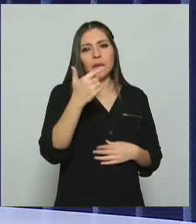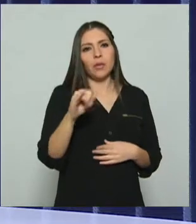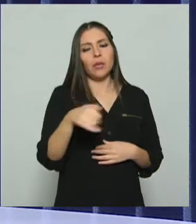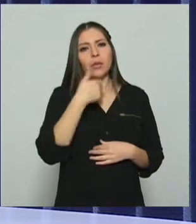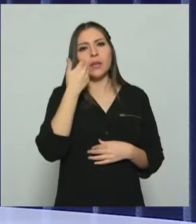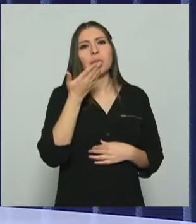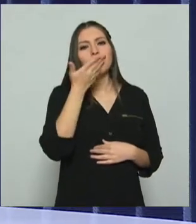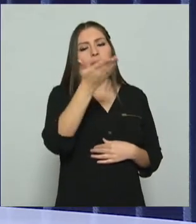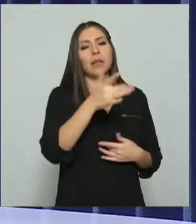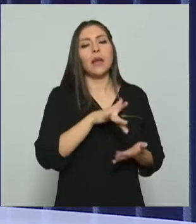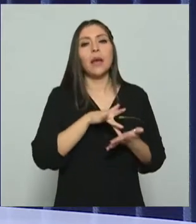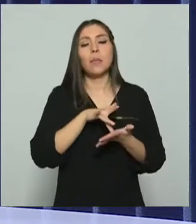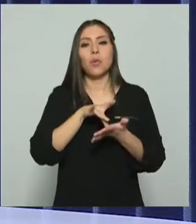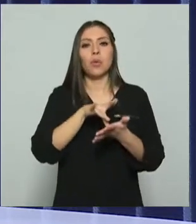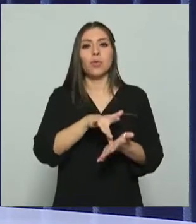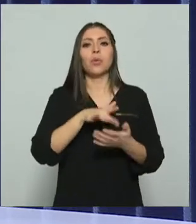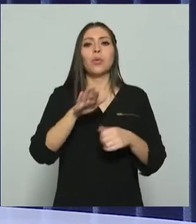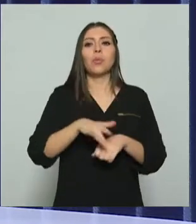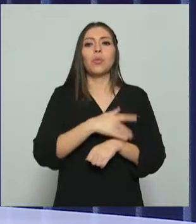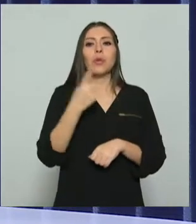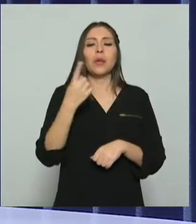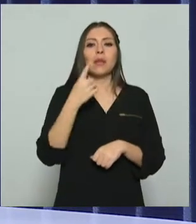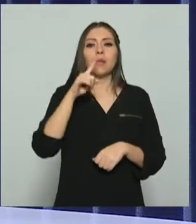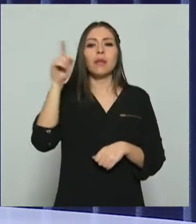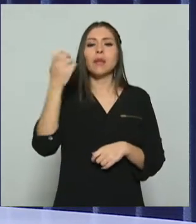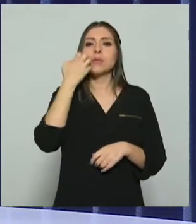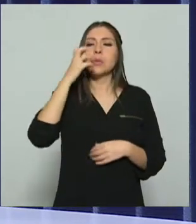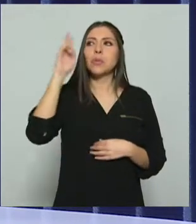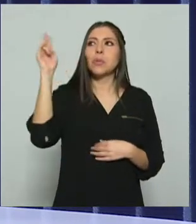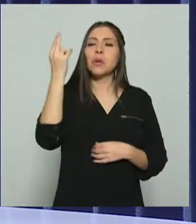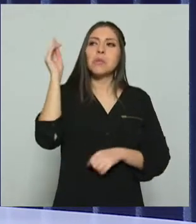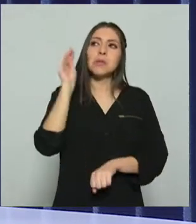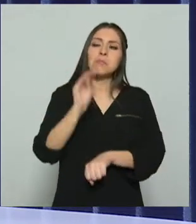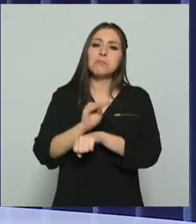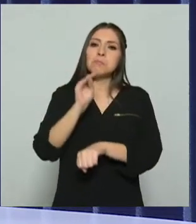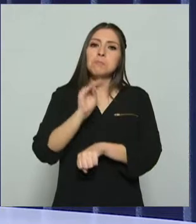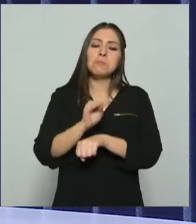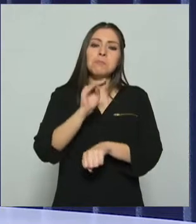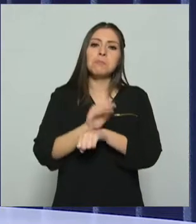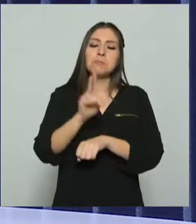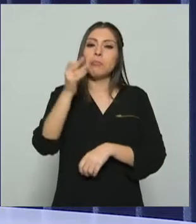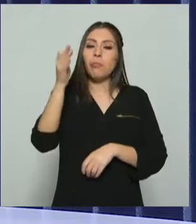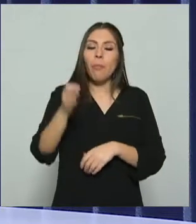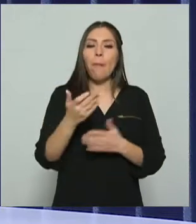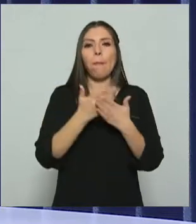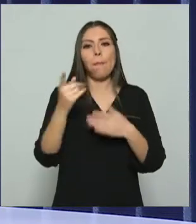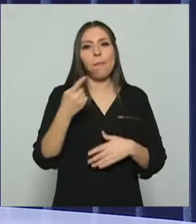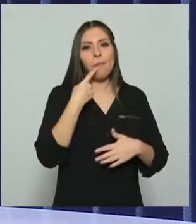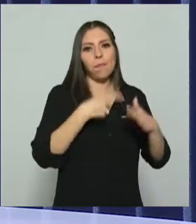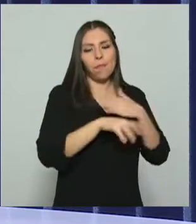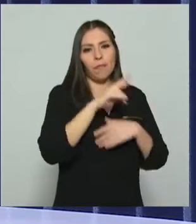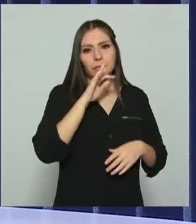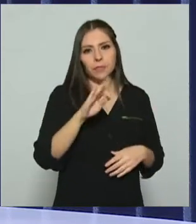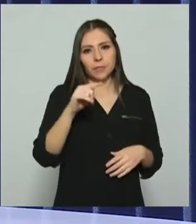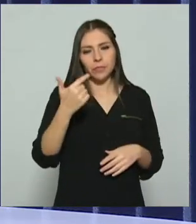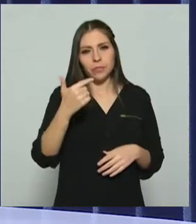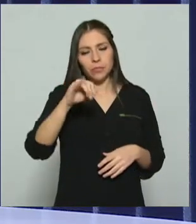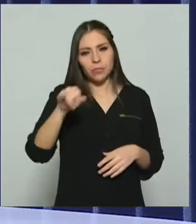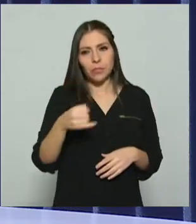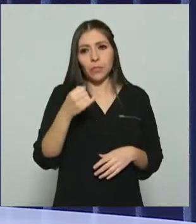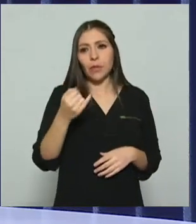solicitar apoyo ante la negación de las autoridades de la Universidad Nacional Autónoma de México. Estarán las alumnas